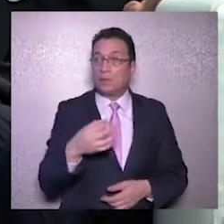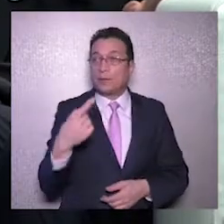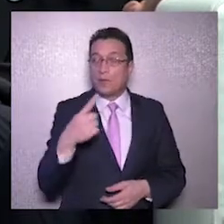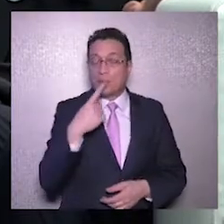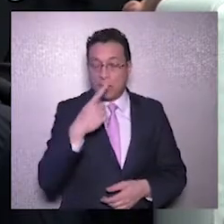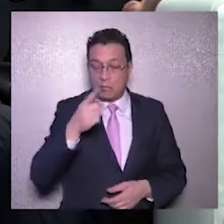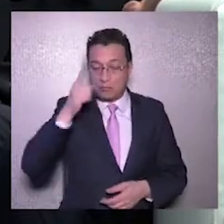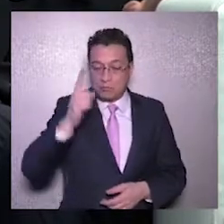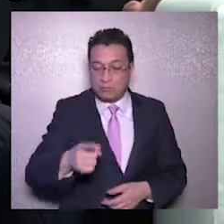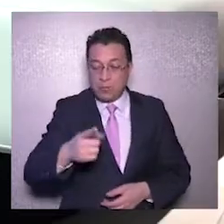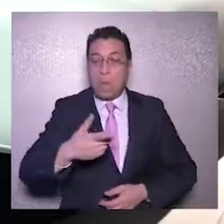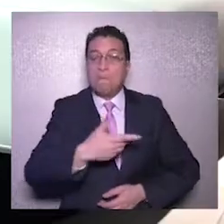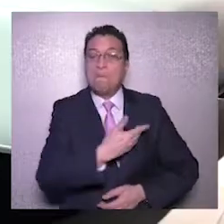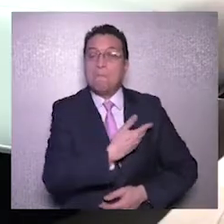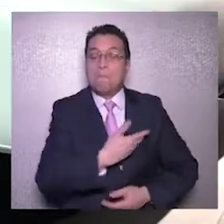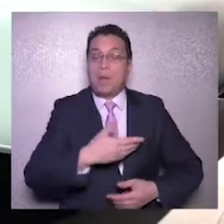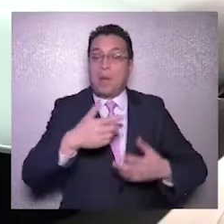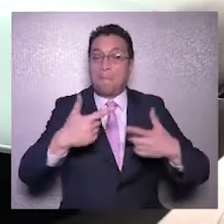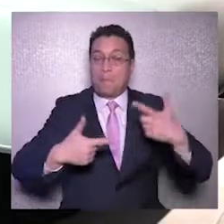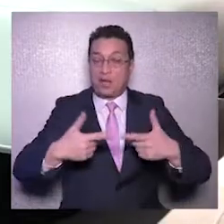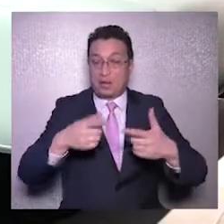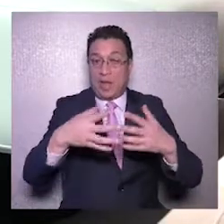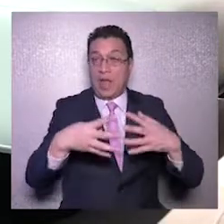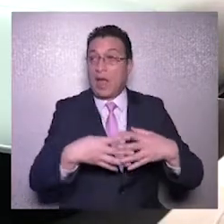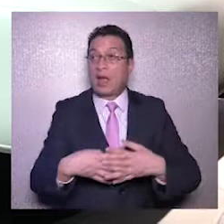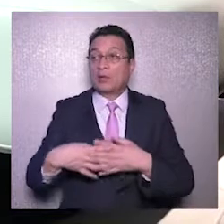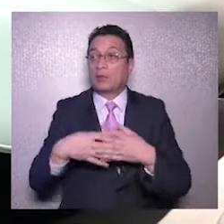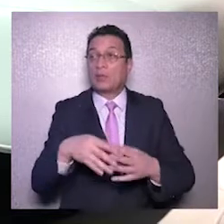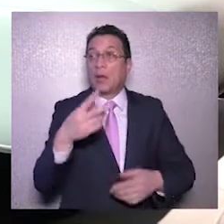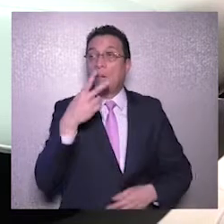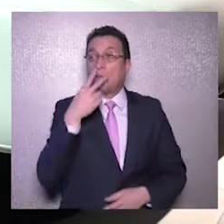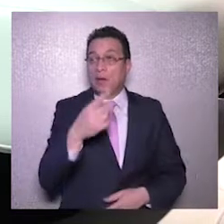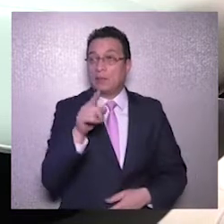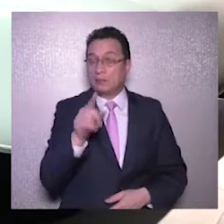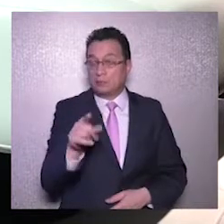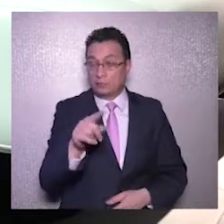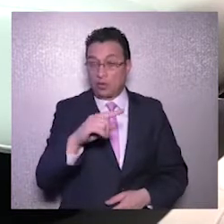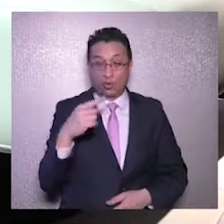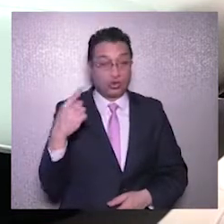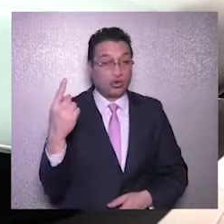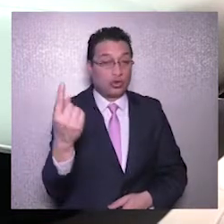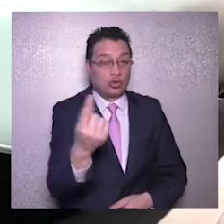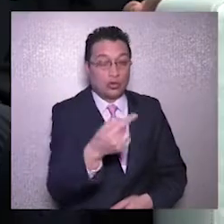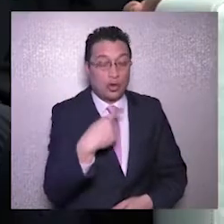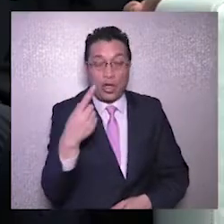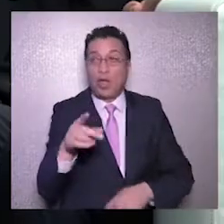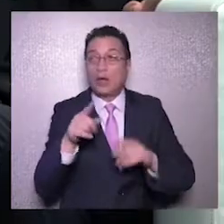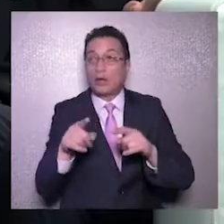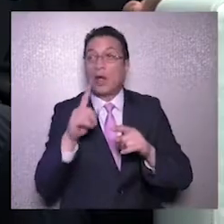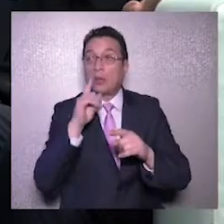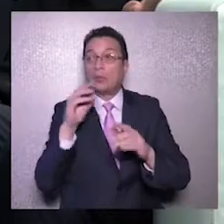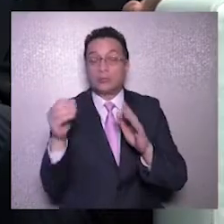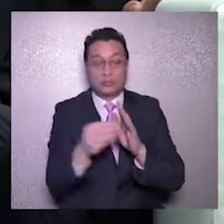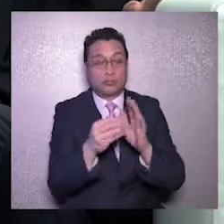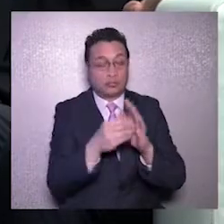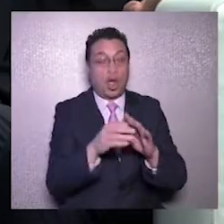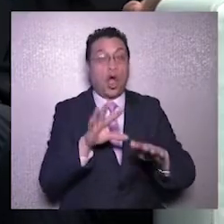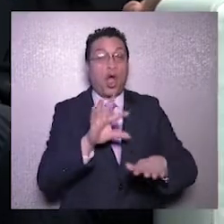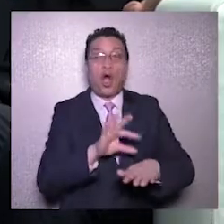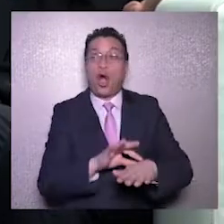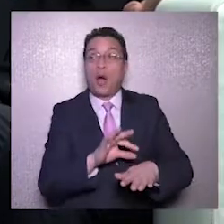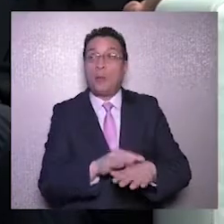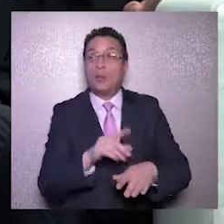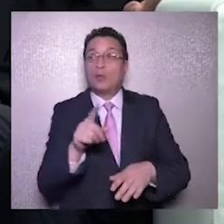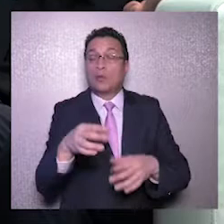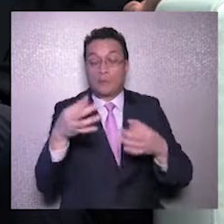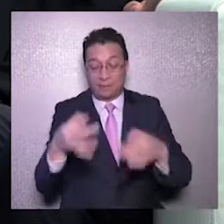decisión política en Estados Unidos de decir, miren señores, todo aquel que no tenga informatizados sus hospitales, que no actúe